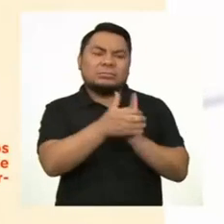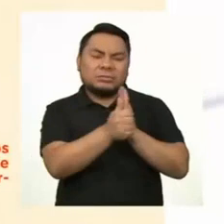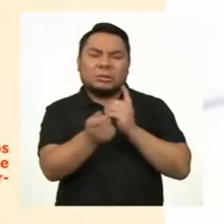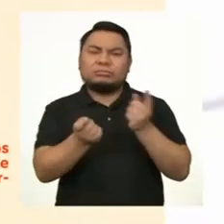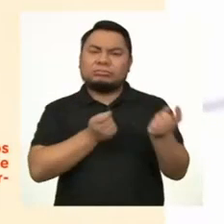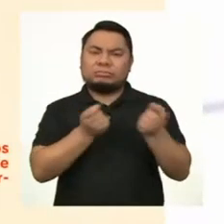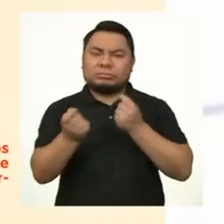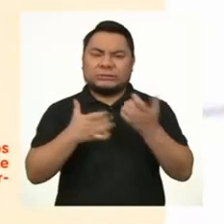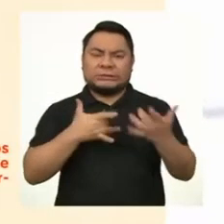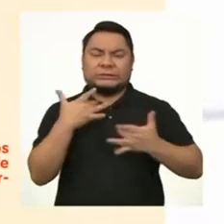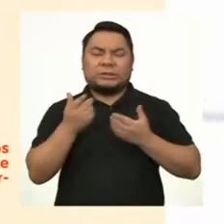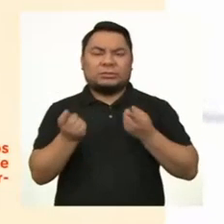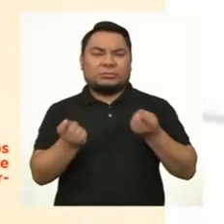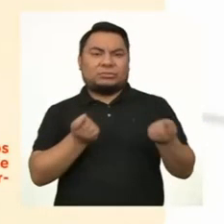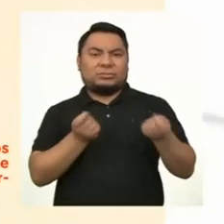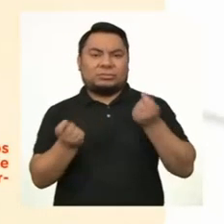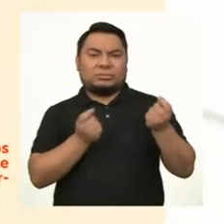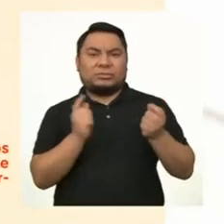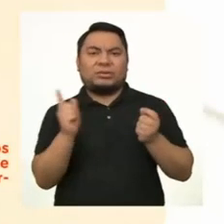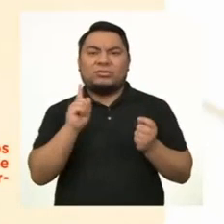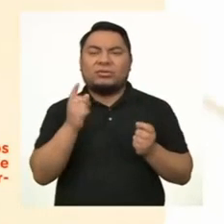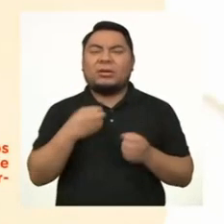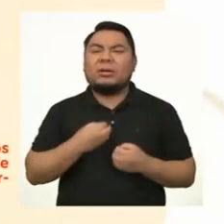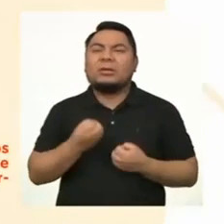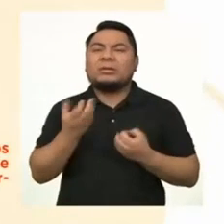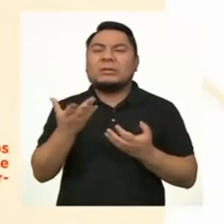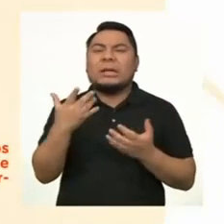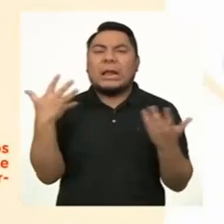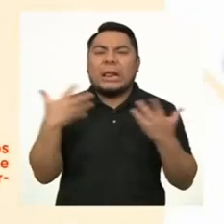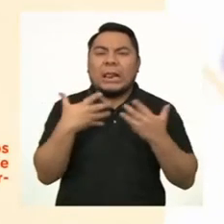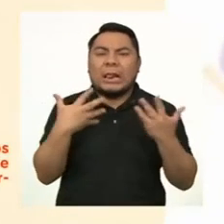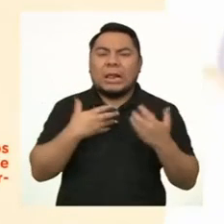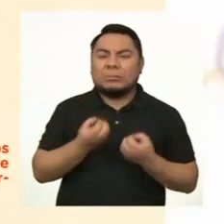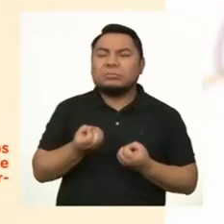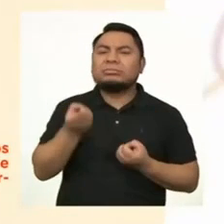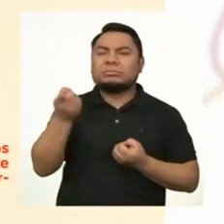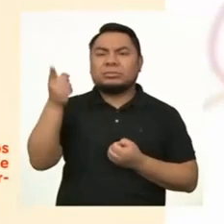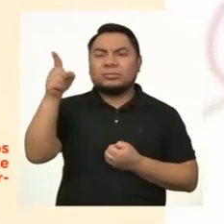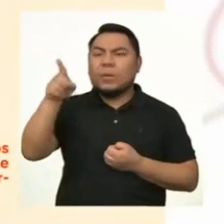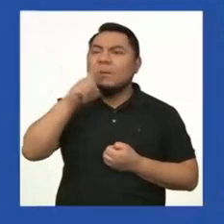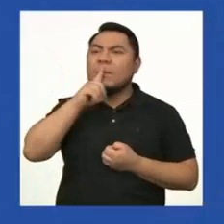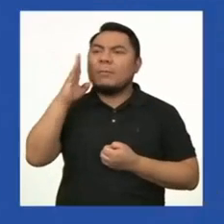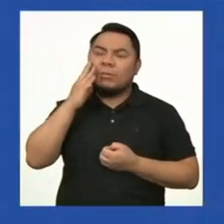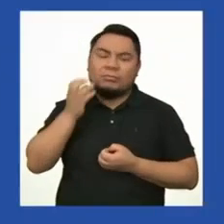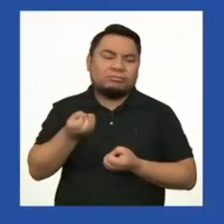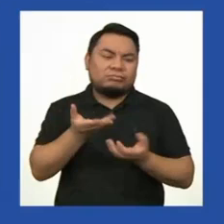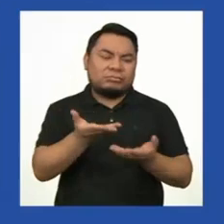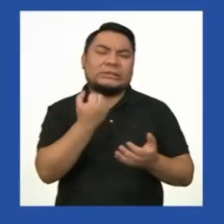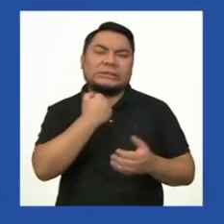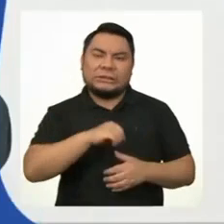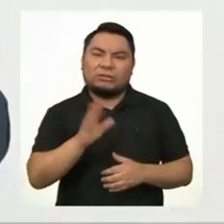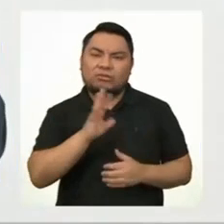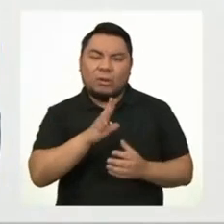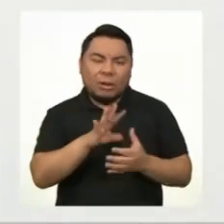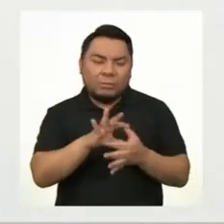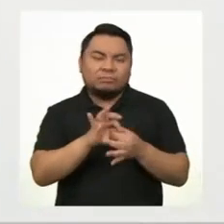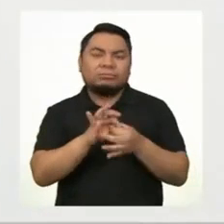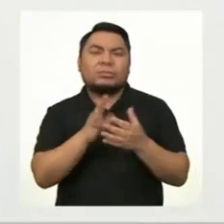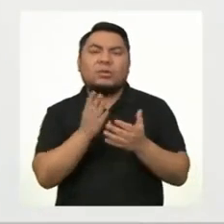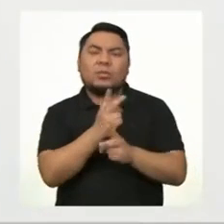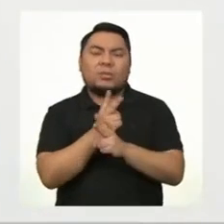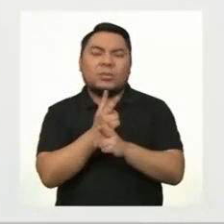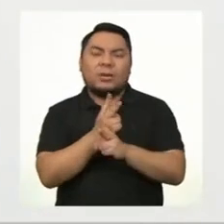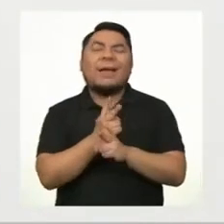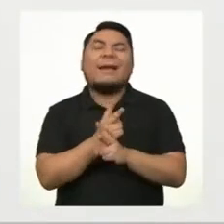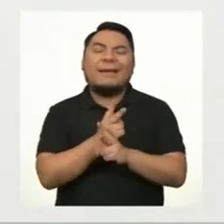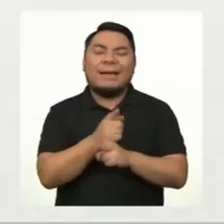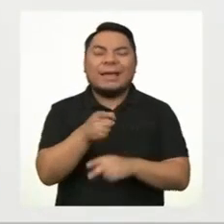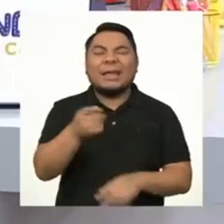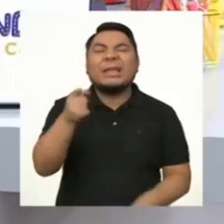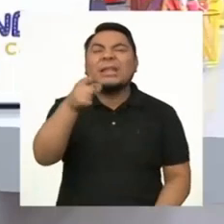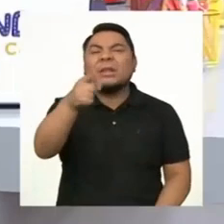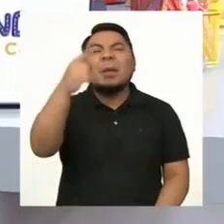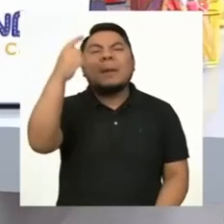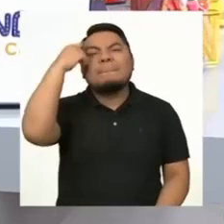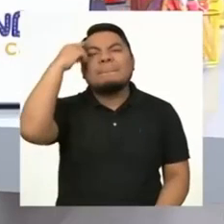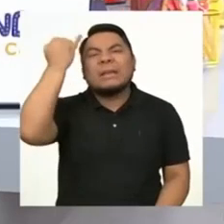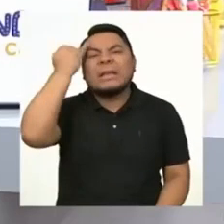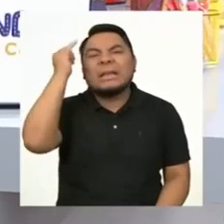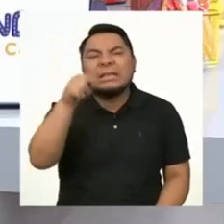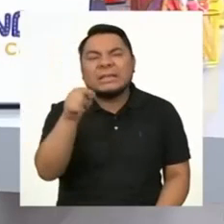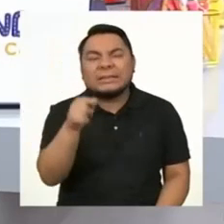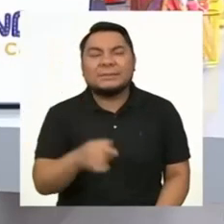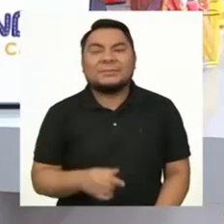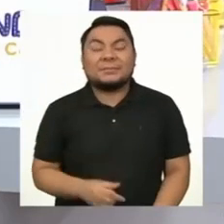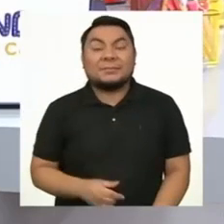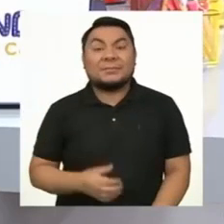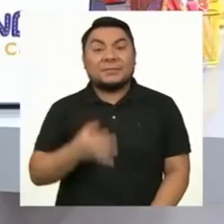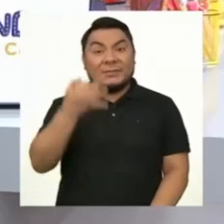su ansiedad y no compartir demasiado sus temores con sus hijos e hijas. ¿Y qué piensan de esta idea? La